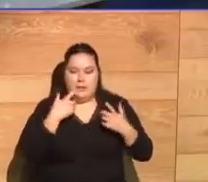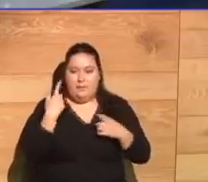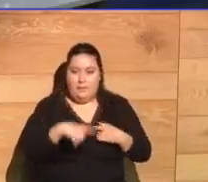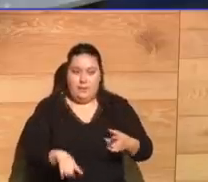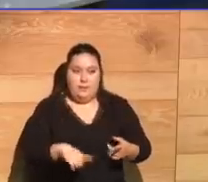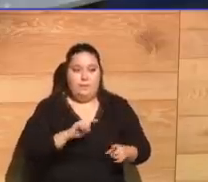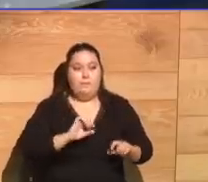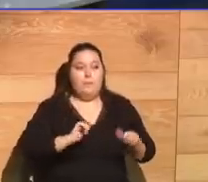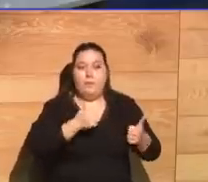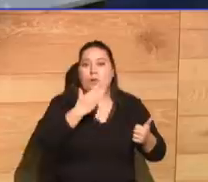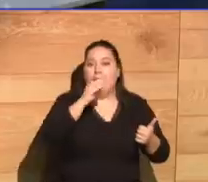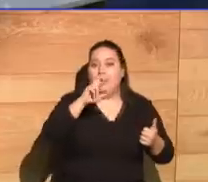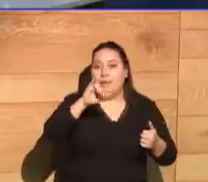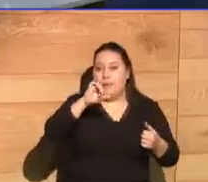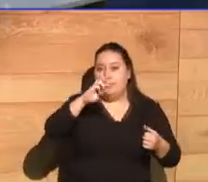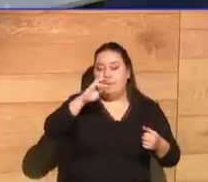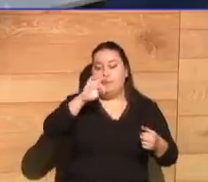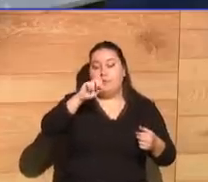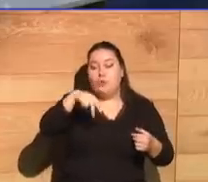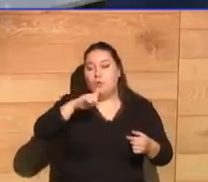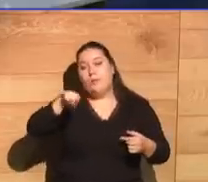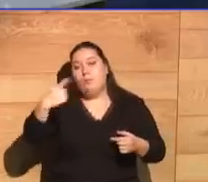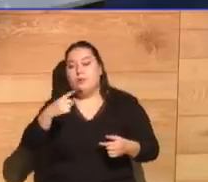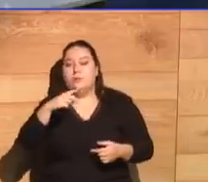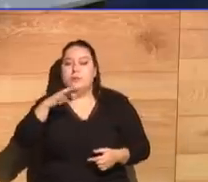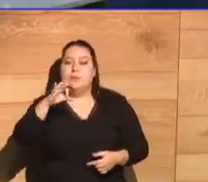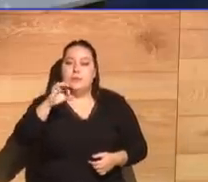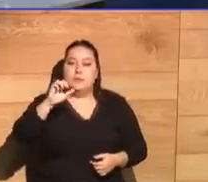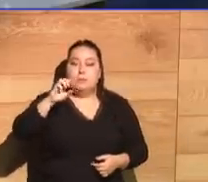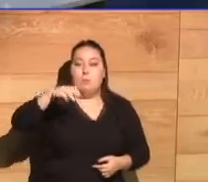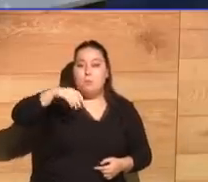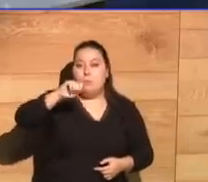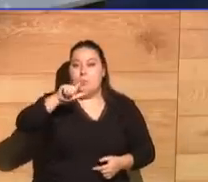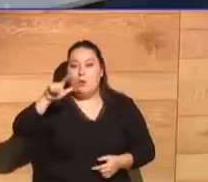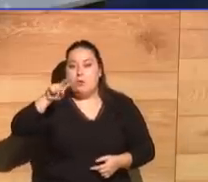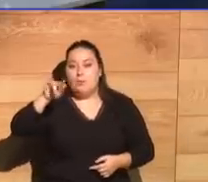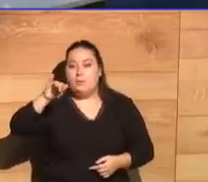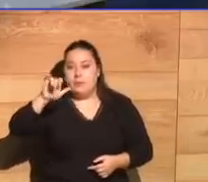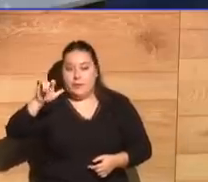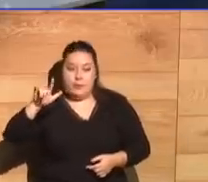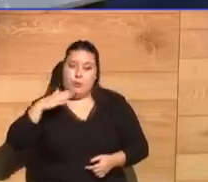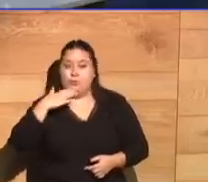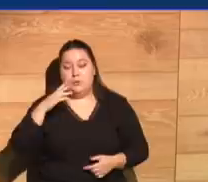empezamos en Krypton, nos vamos a Smallville, que de repente aquello se convierte como una especie de anuncio de cereales...